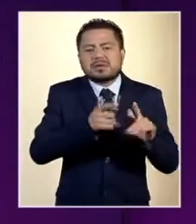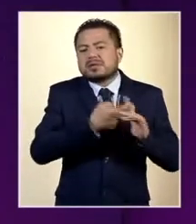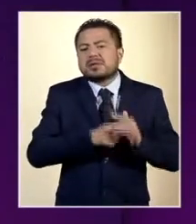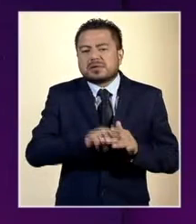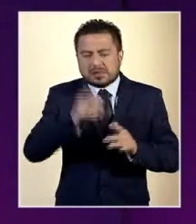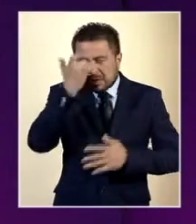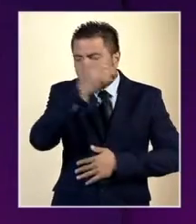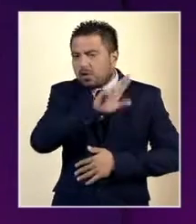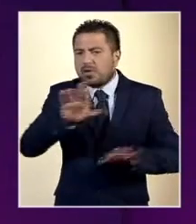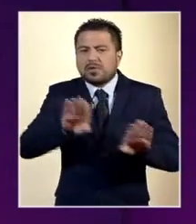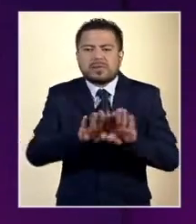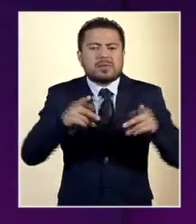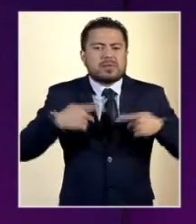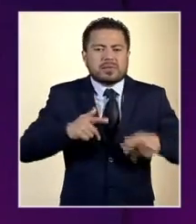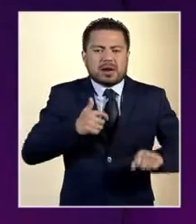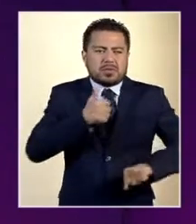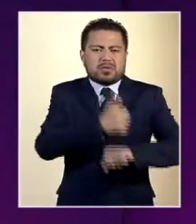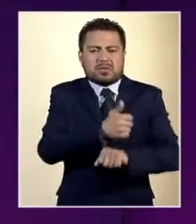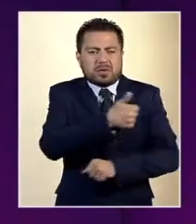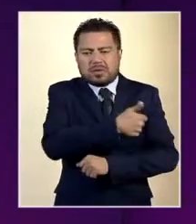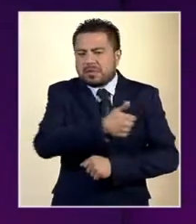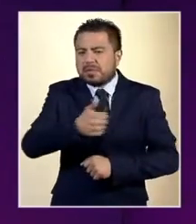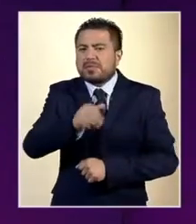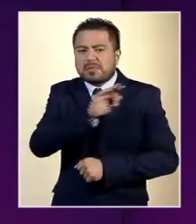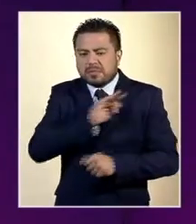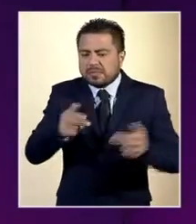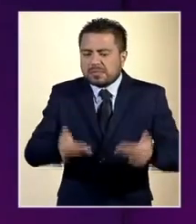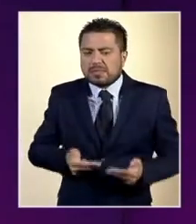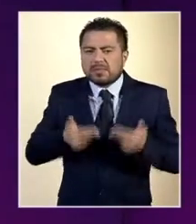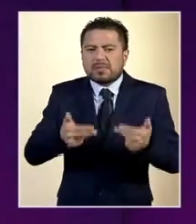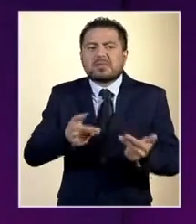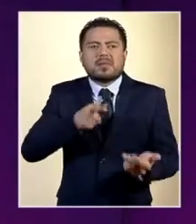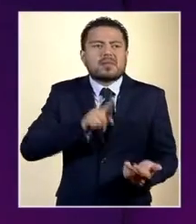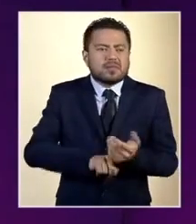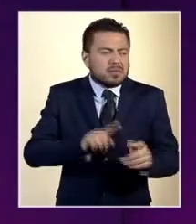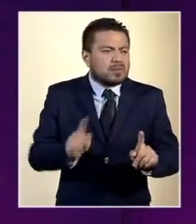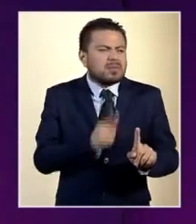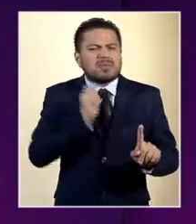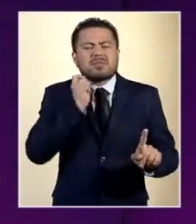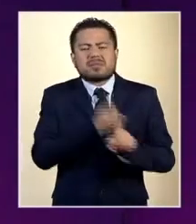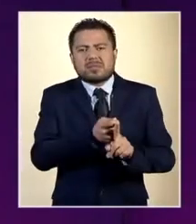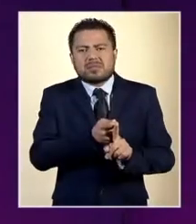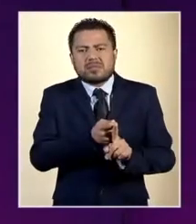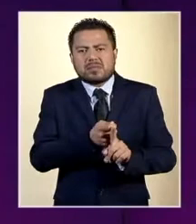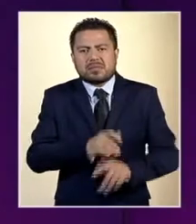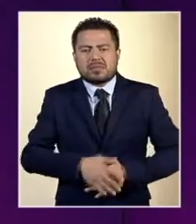ellos se reconocen como individuos autónomos, pues puedan generar y puedan ser.